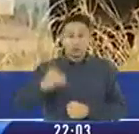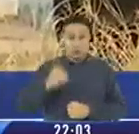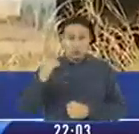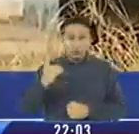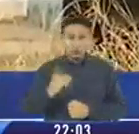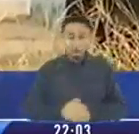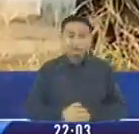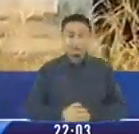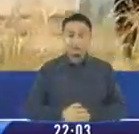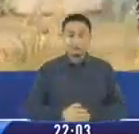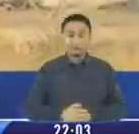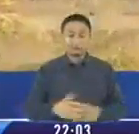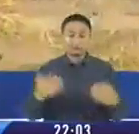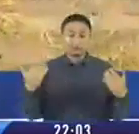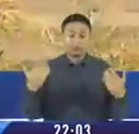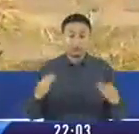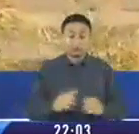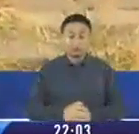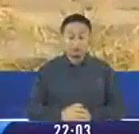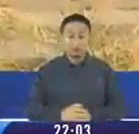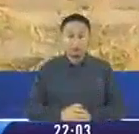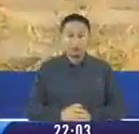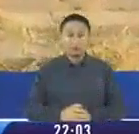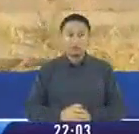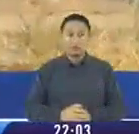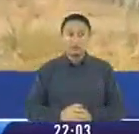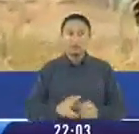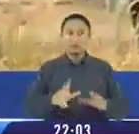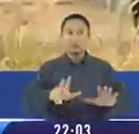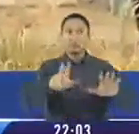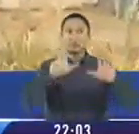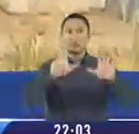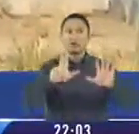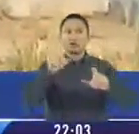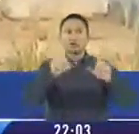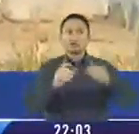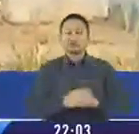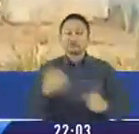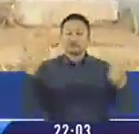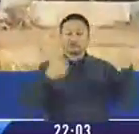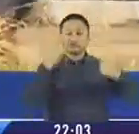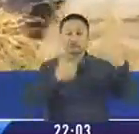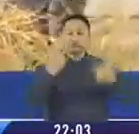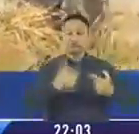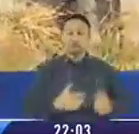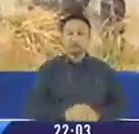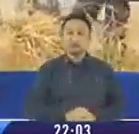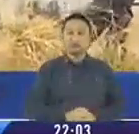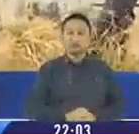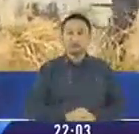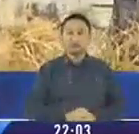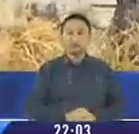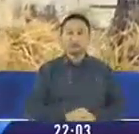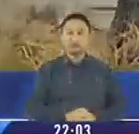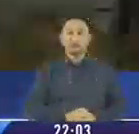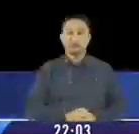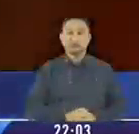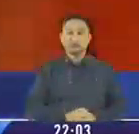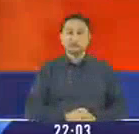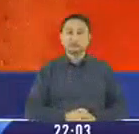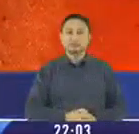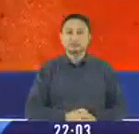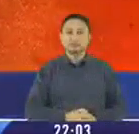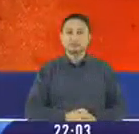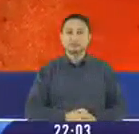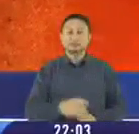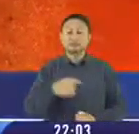Durán. De pronto, alrededor de 8 disparos alteraron la calma de quienes recién despertaban. Sí,